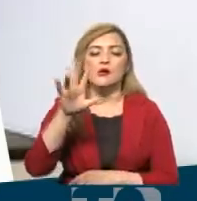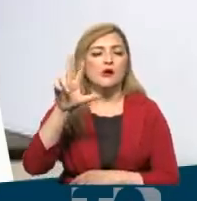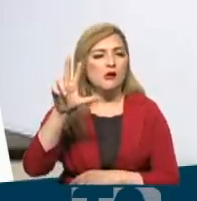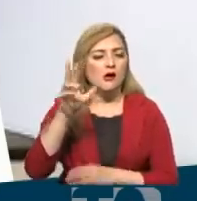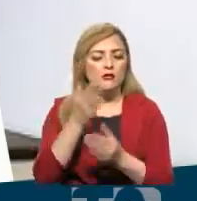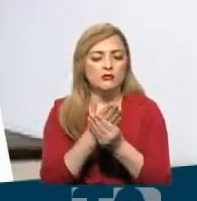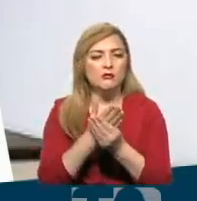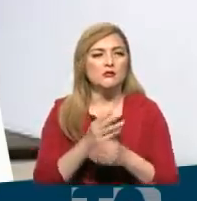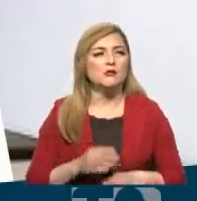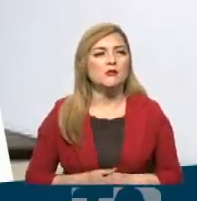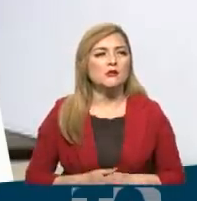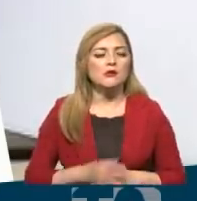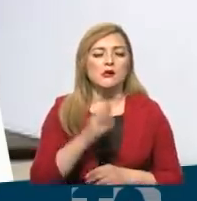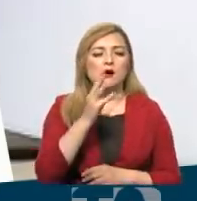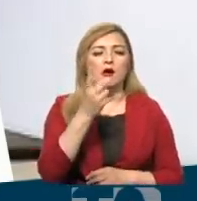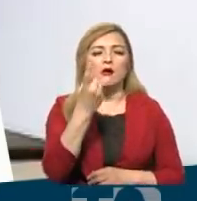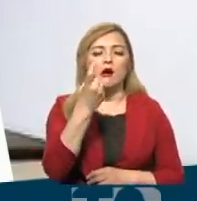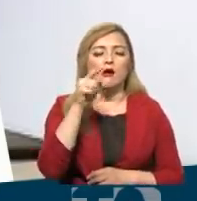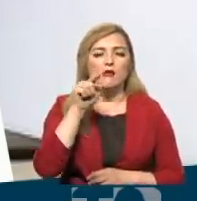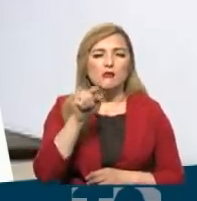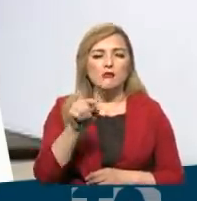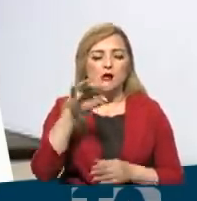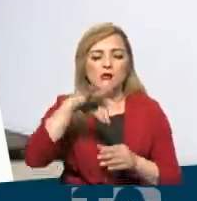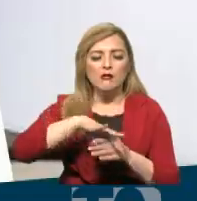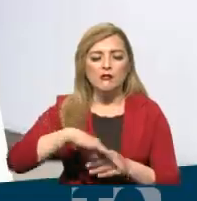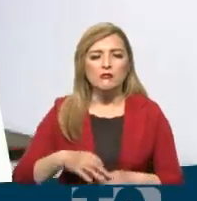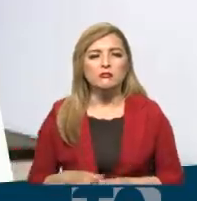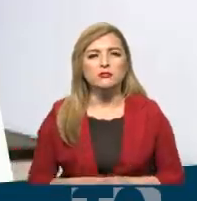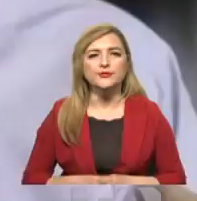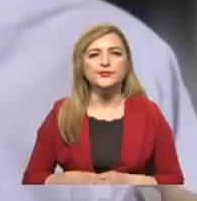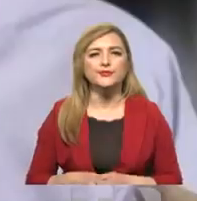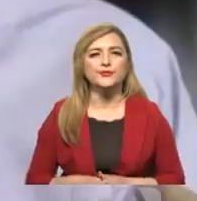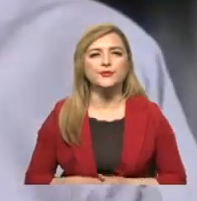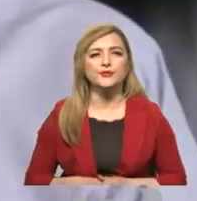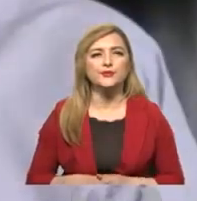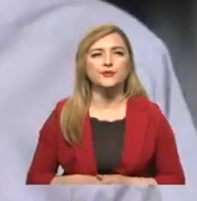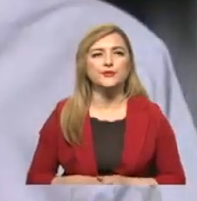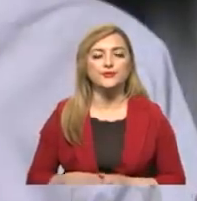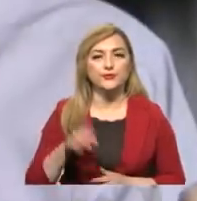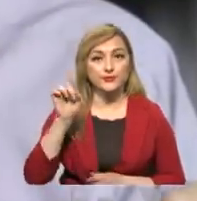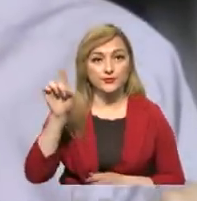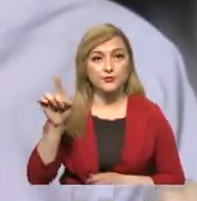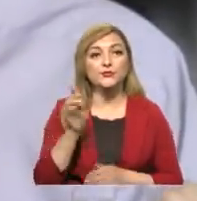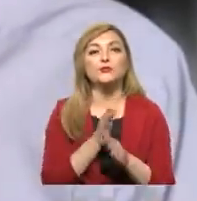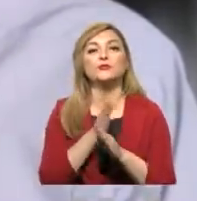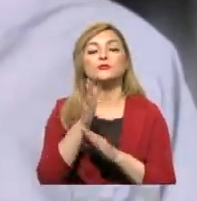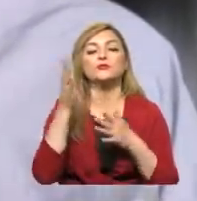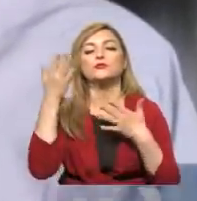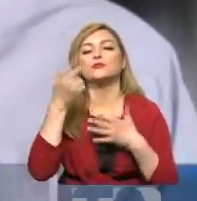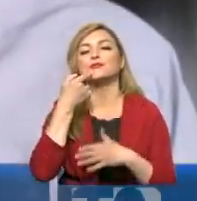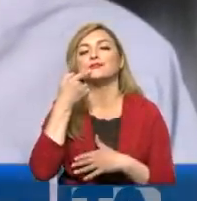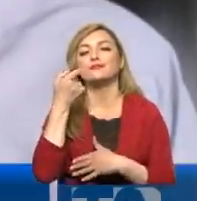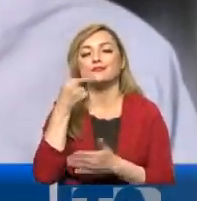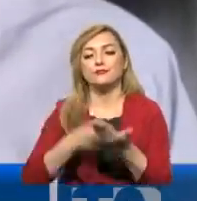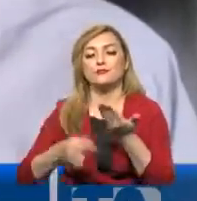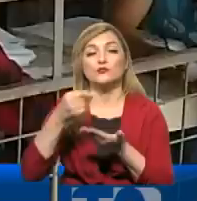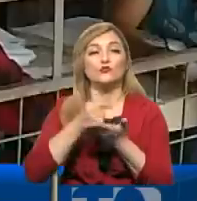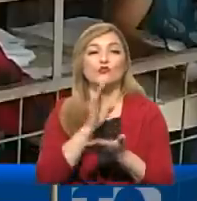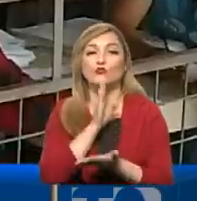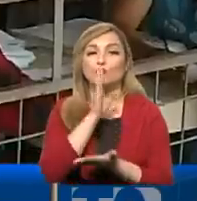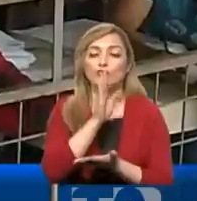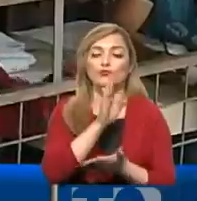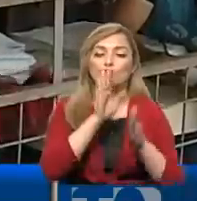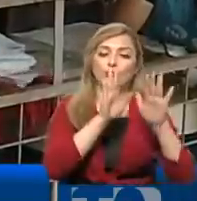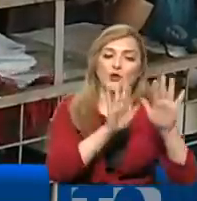2.153 actas, unos 611.000 votos en juego. Daniel González dice que Guayas históricamente ha tenido